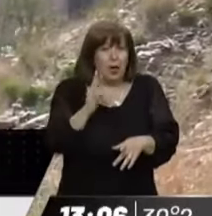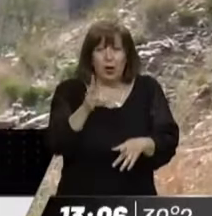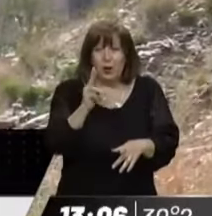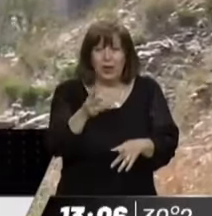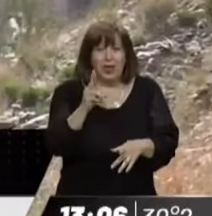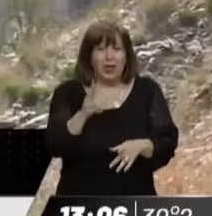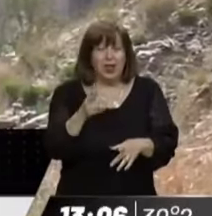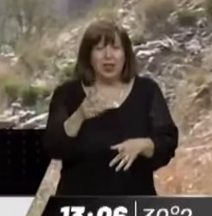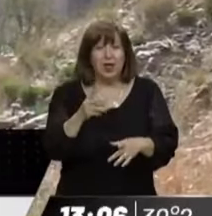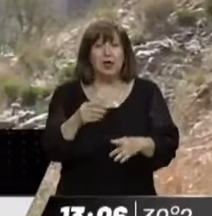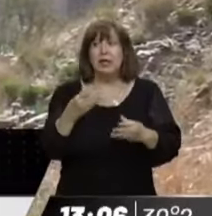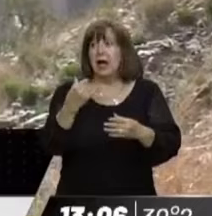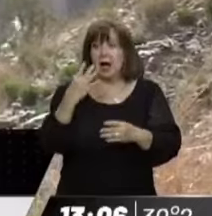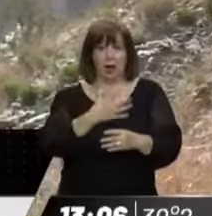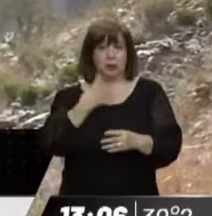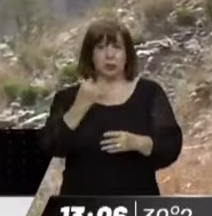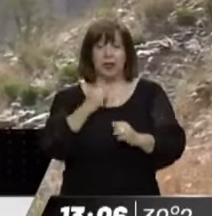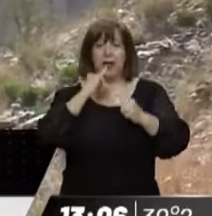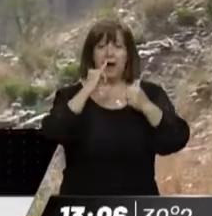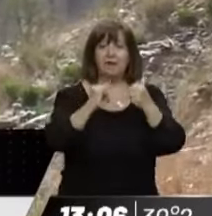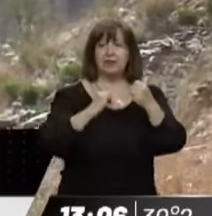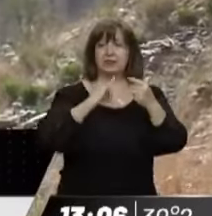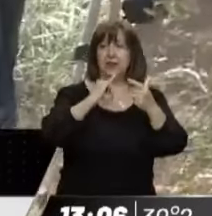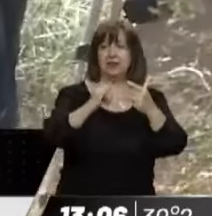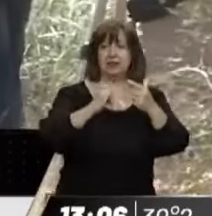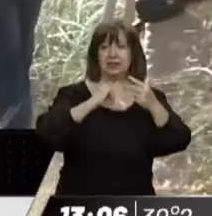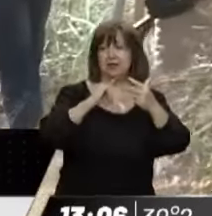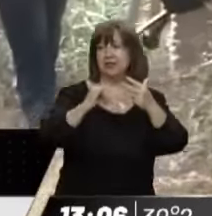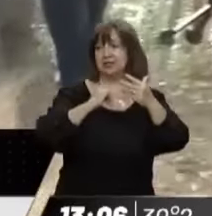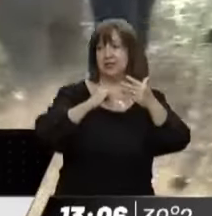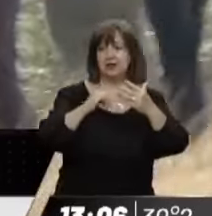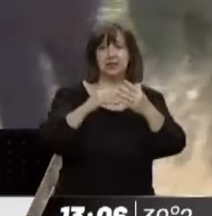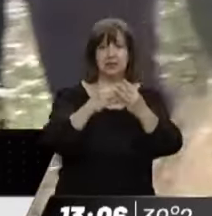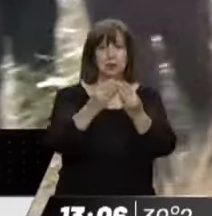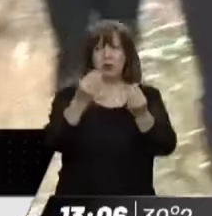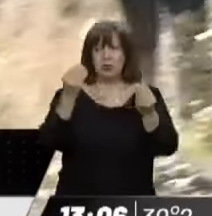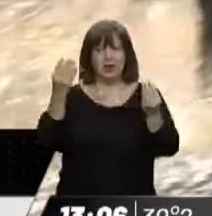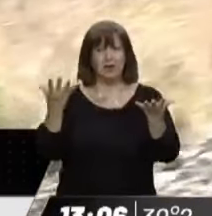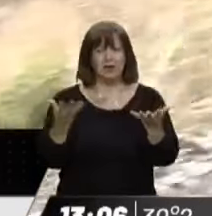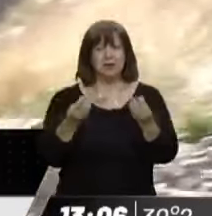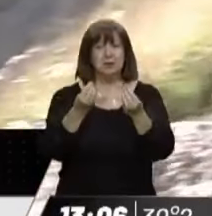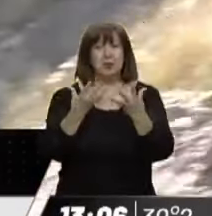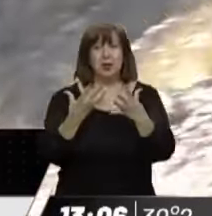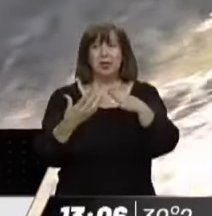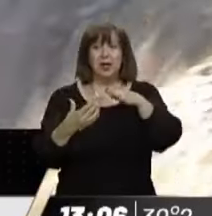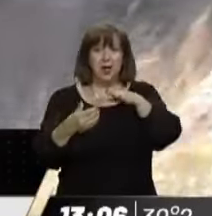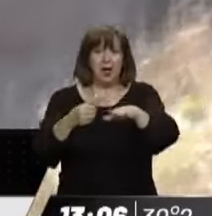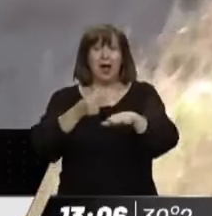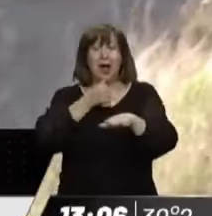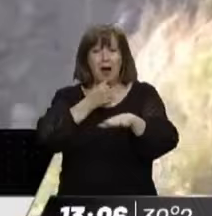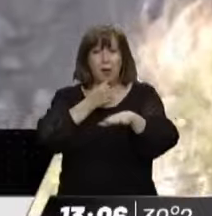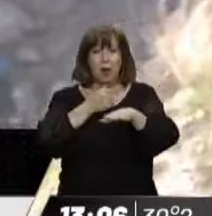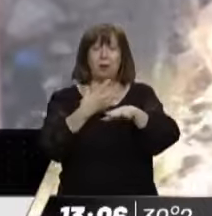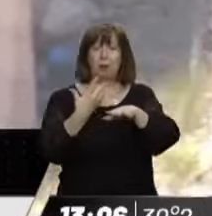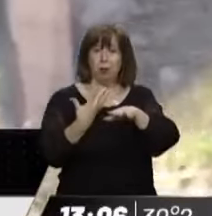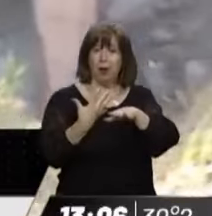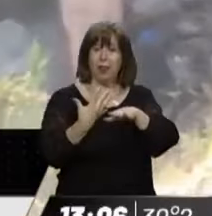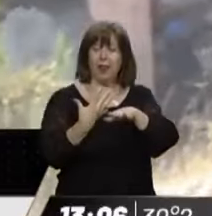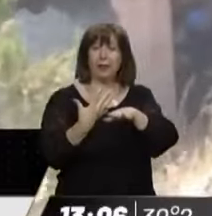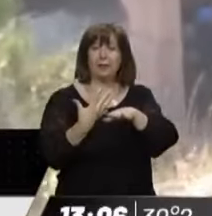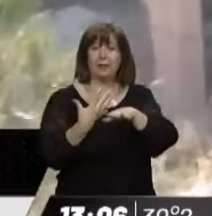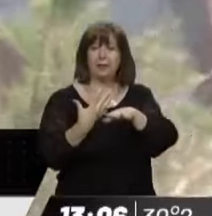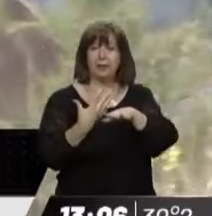muchas oportunidades que no tenemos que incurrir justamente en esa práctica porque podemos cometer